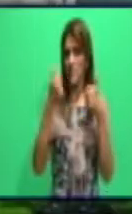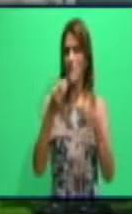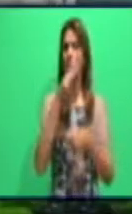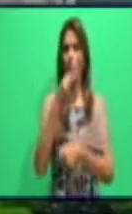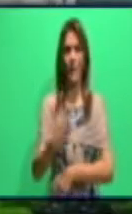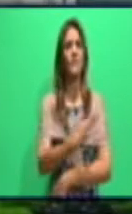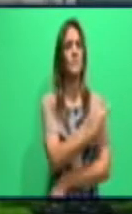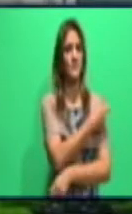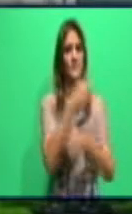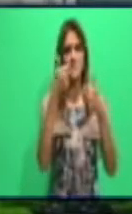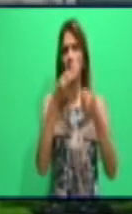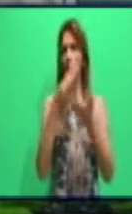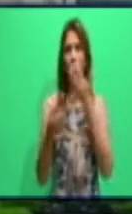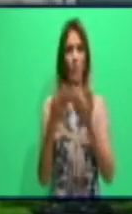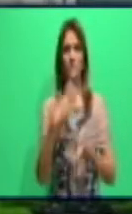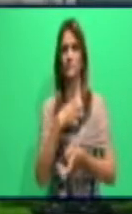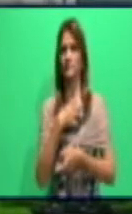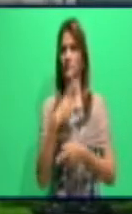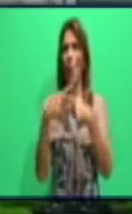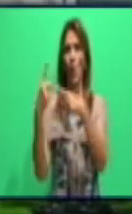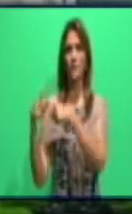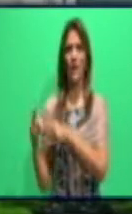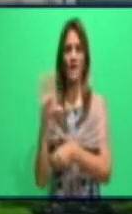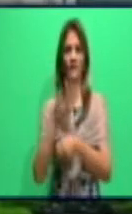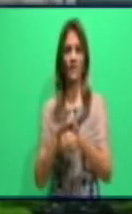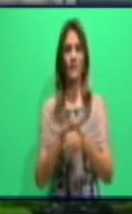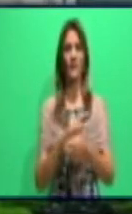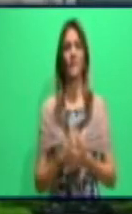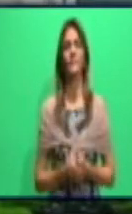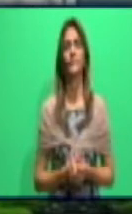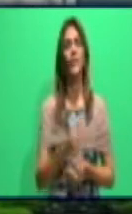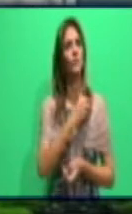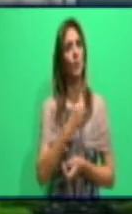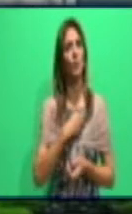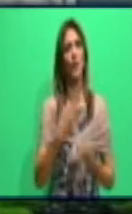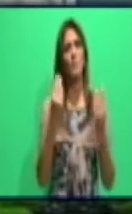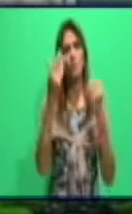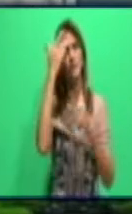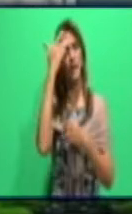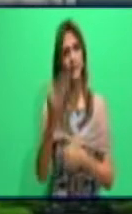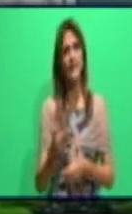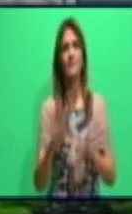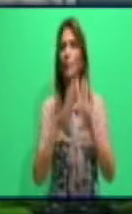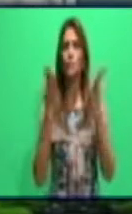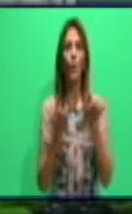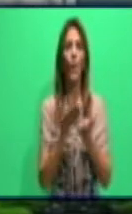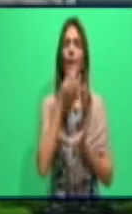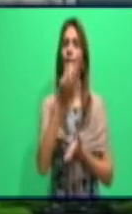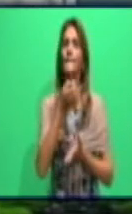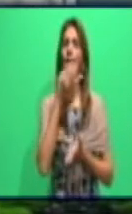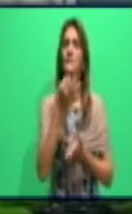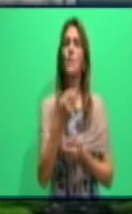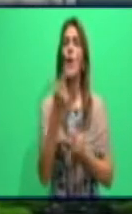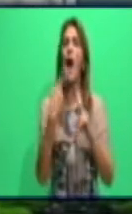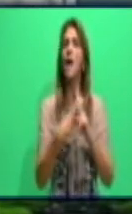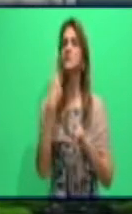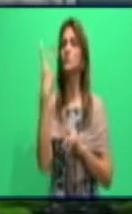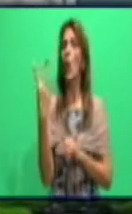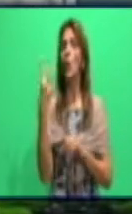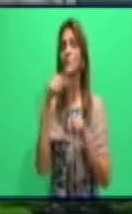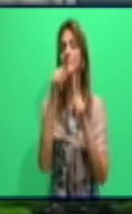Doctora, muchísimas gracias por toda la explicación que acaba de ofrecernos. Hay dos temas que por una cuestión de tiempo yo voy